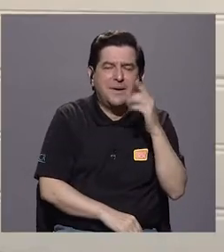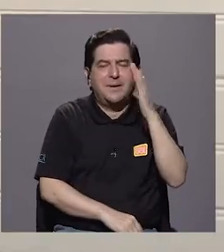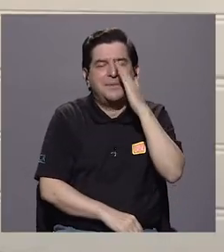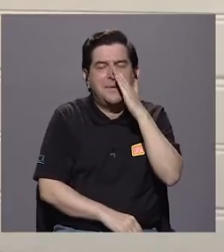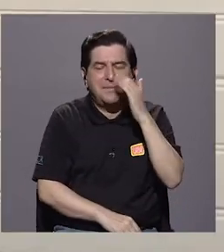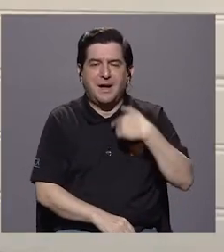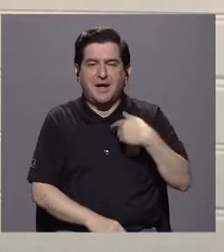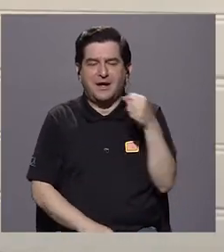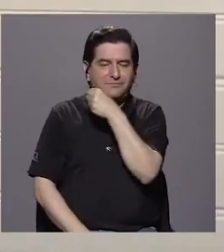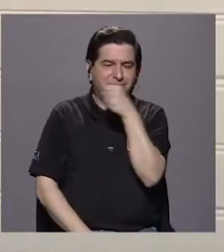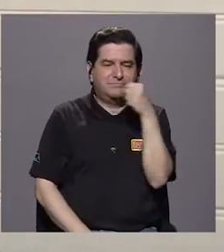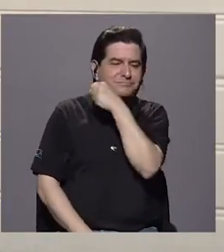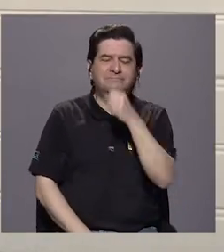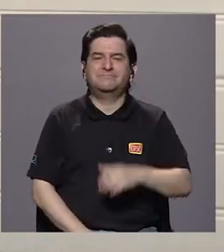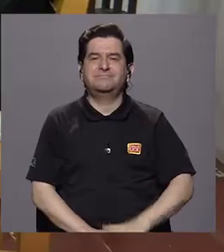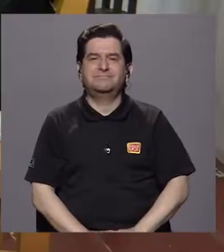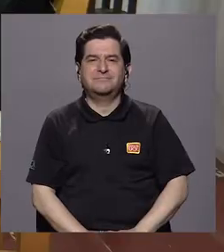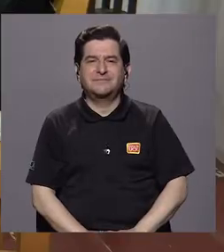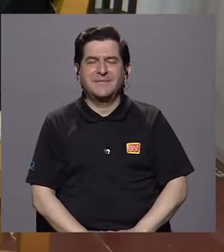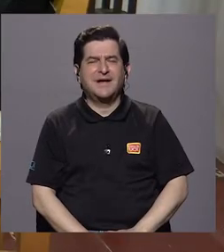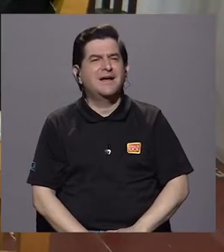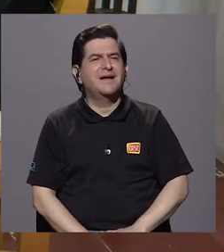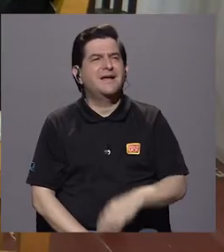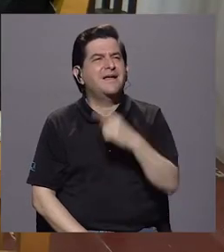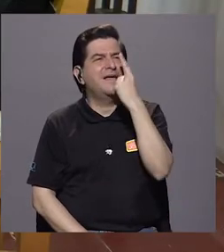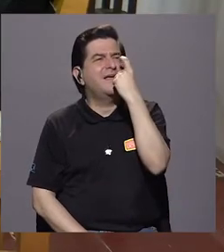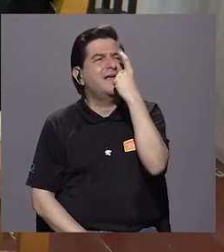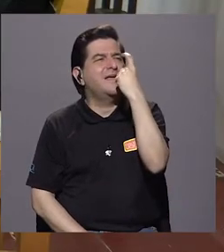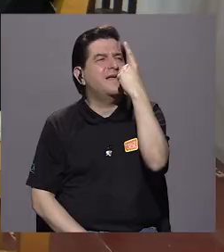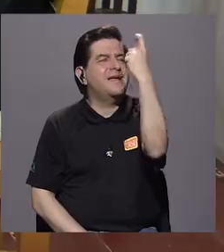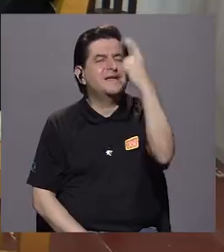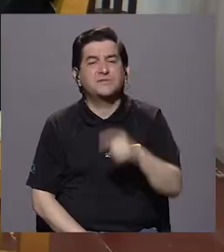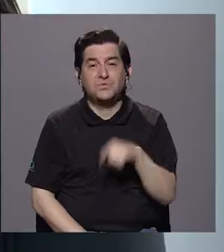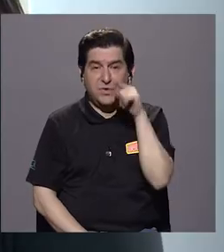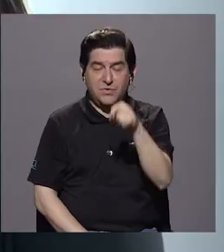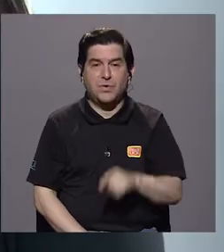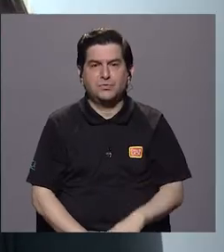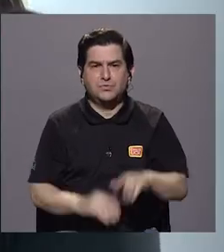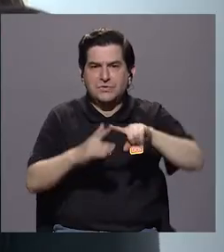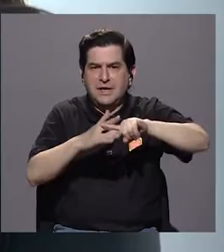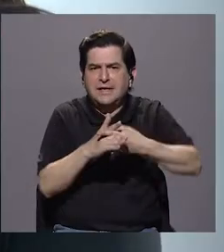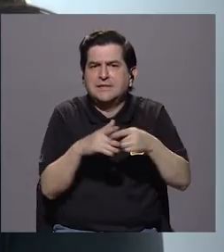cantando. ¿Cómo ese sueño le tocó la puerta?